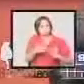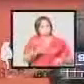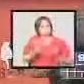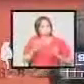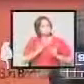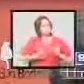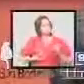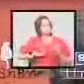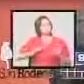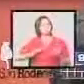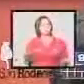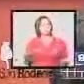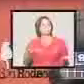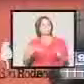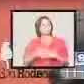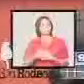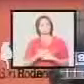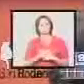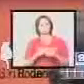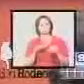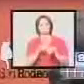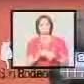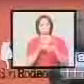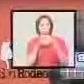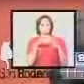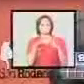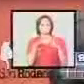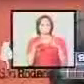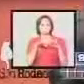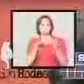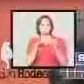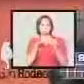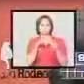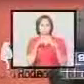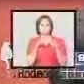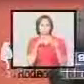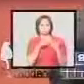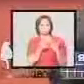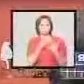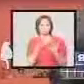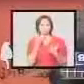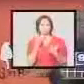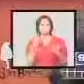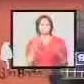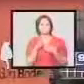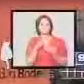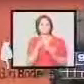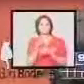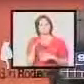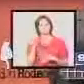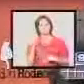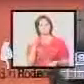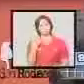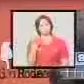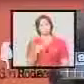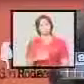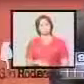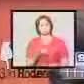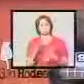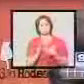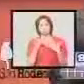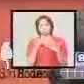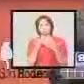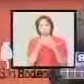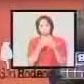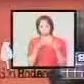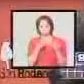puede ser de un crédito de alguna actividad productiva, pues se evalúa de diferente forma el que con el salario